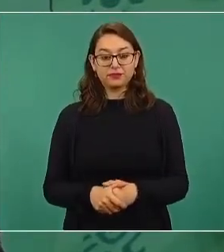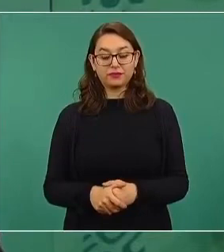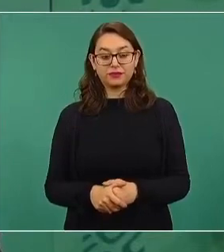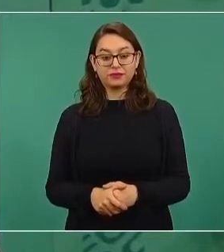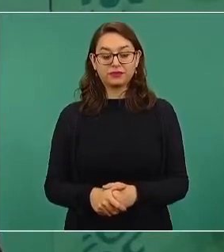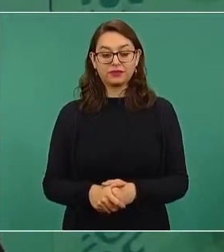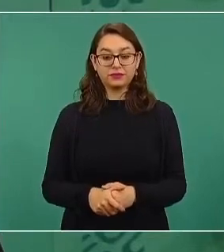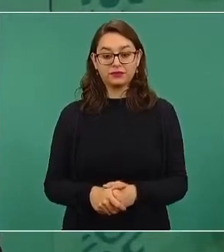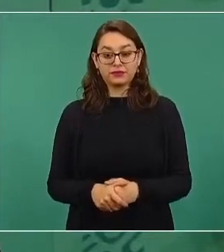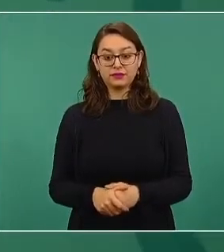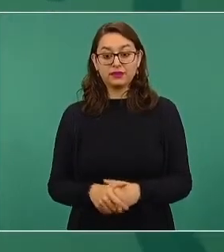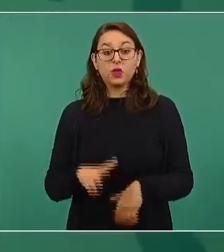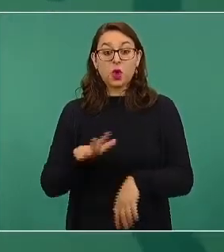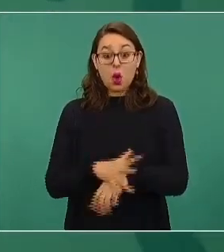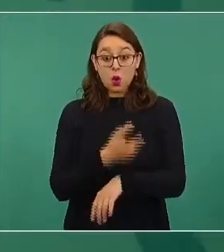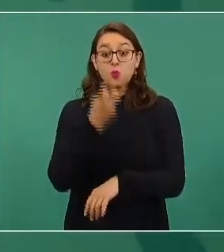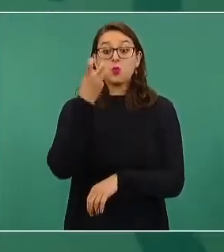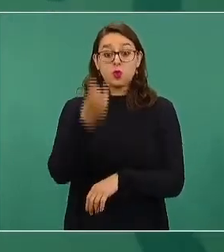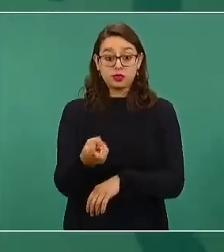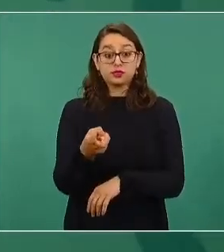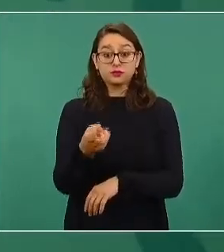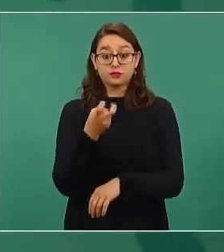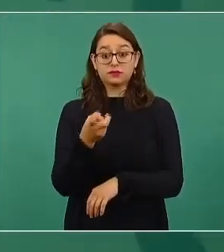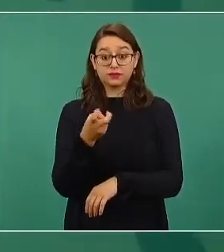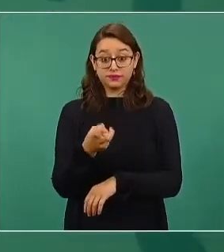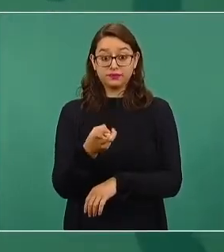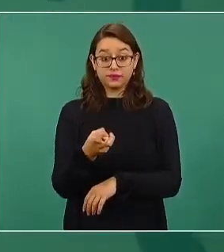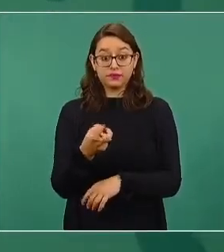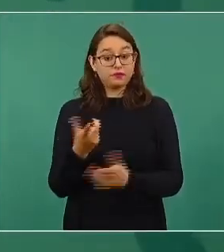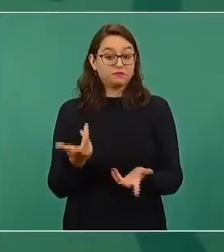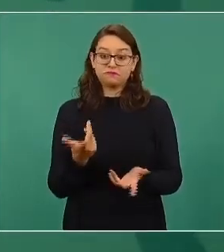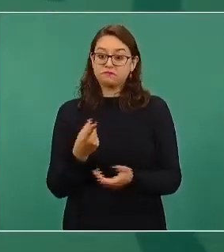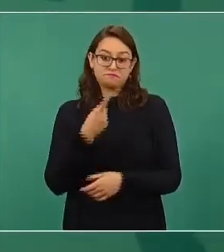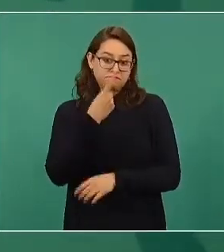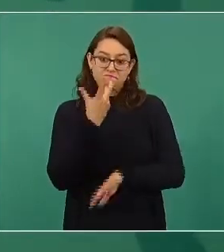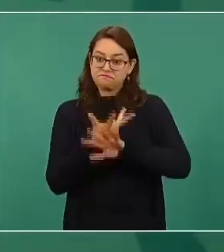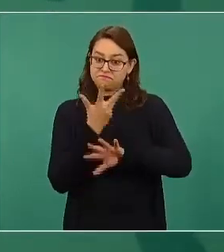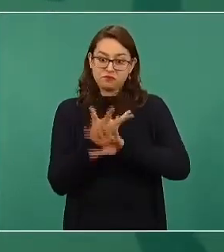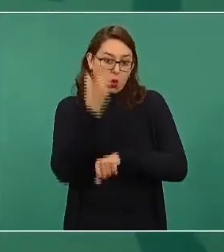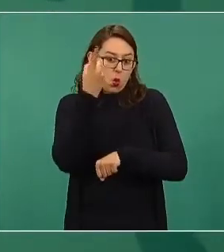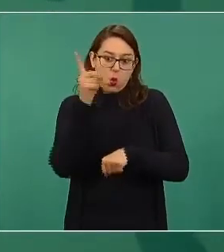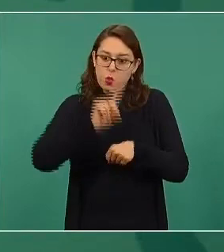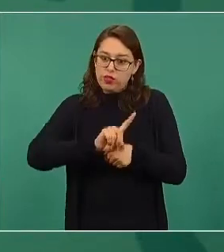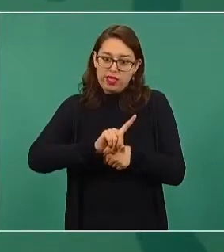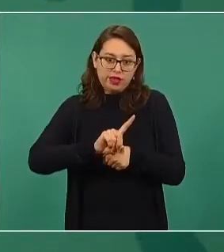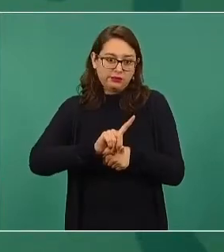Entonces, por eso voy a estar pues un día,